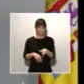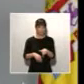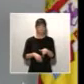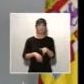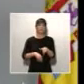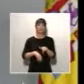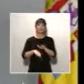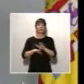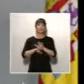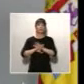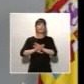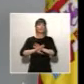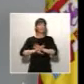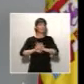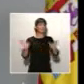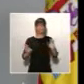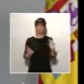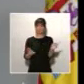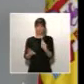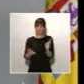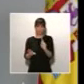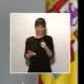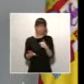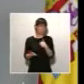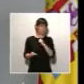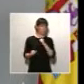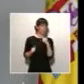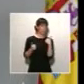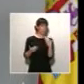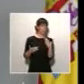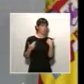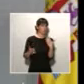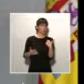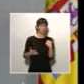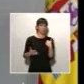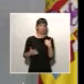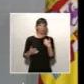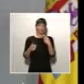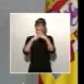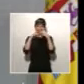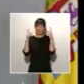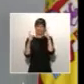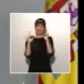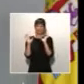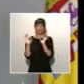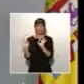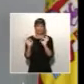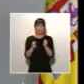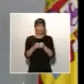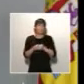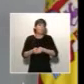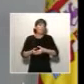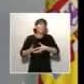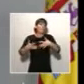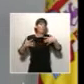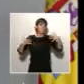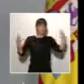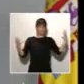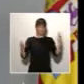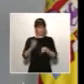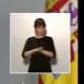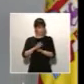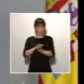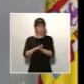que esperamos que, de forma muy temprana, se incremente exponencialmente. Por eso, les traslado que hemos emitido una